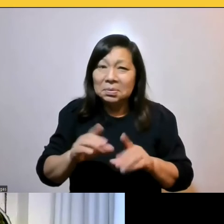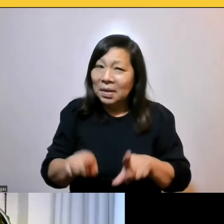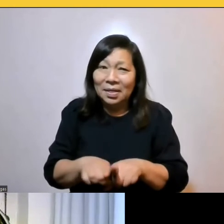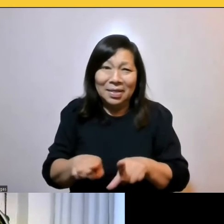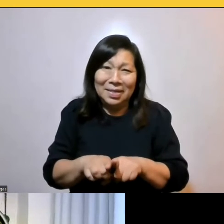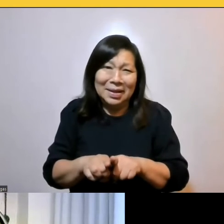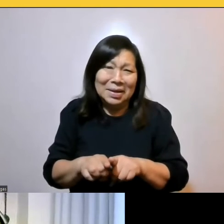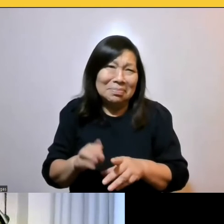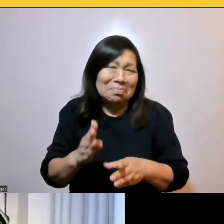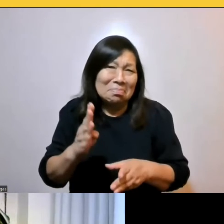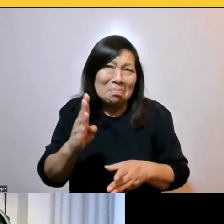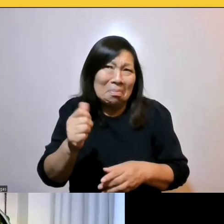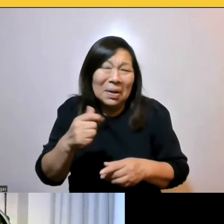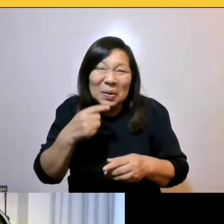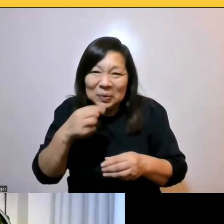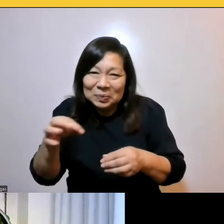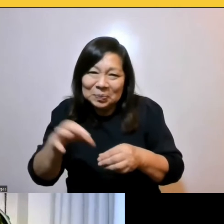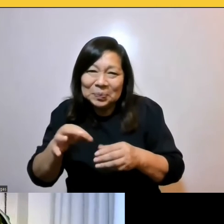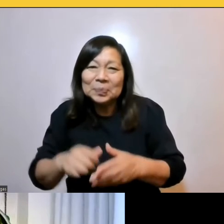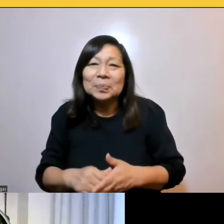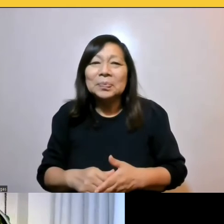tienen bacterias. Ujú,